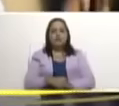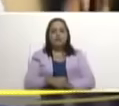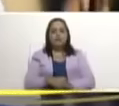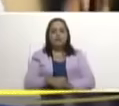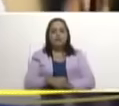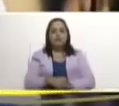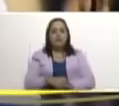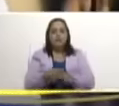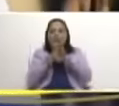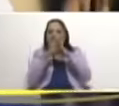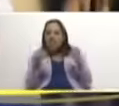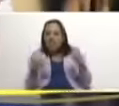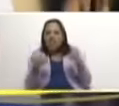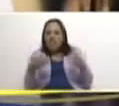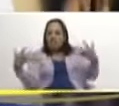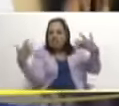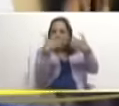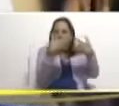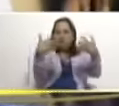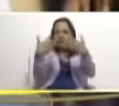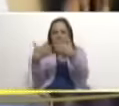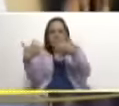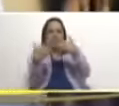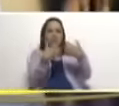Y todas enfrentadas entre sí.